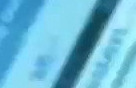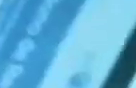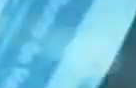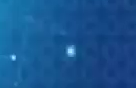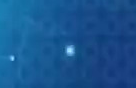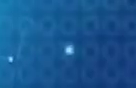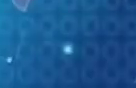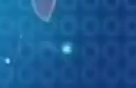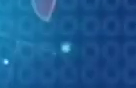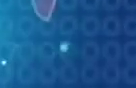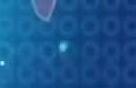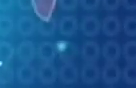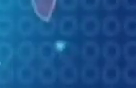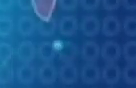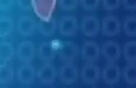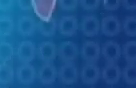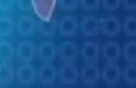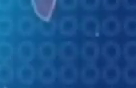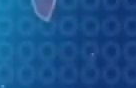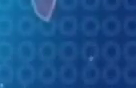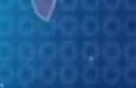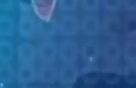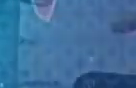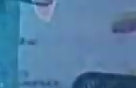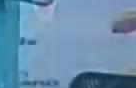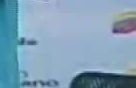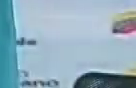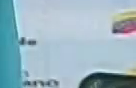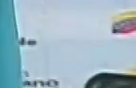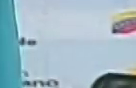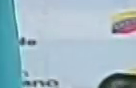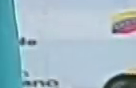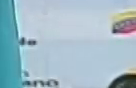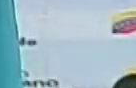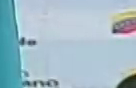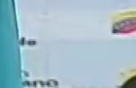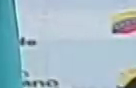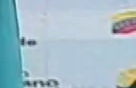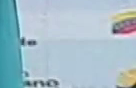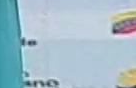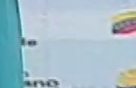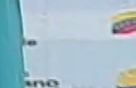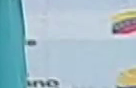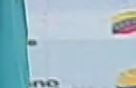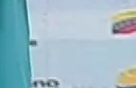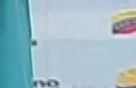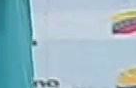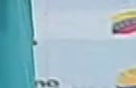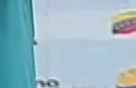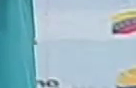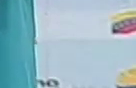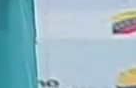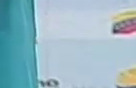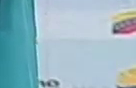Tercer aniversario del carné de la patria. Aquí en familia, concilia.